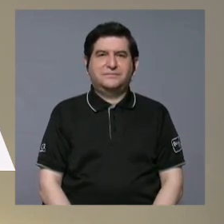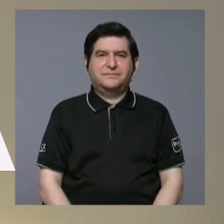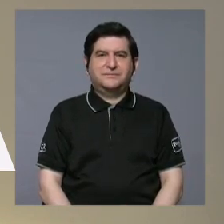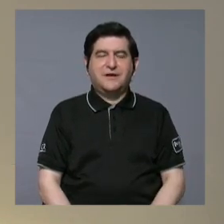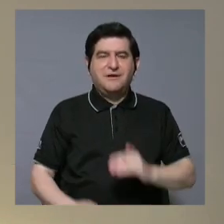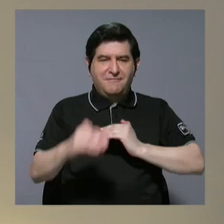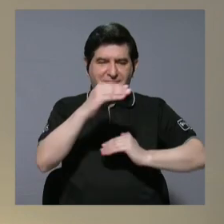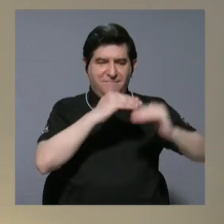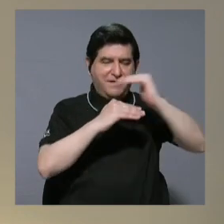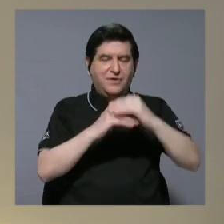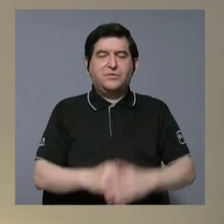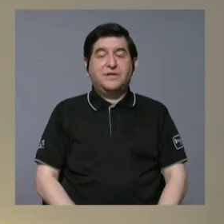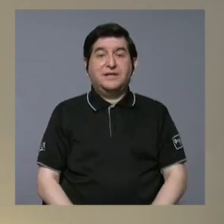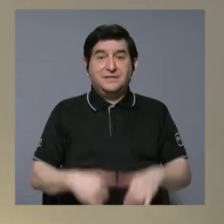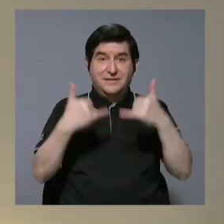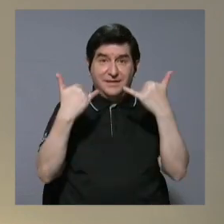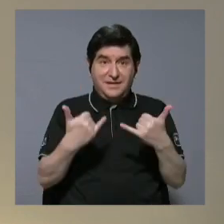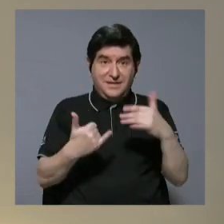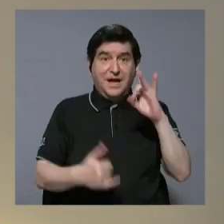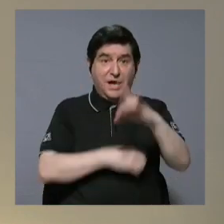la facultad que cumple 80 años